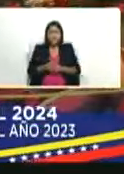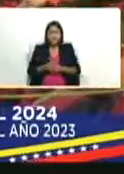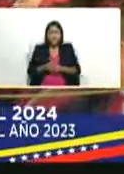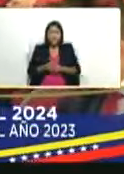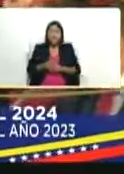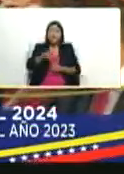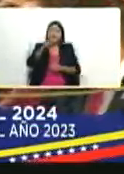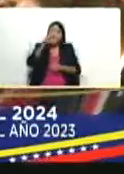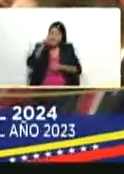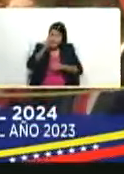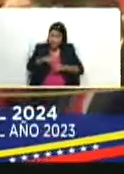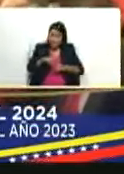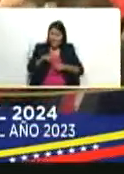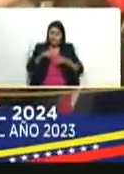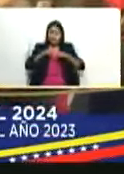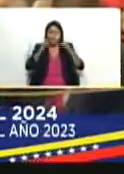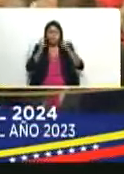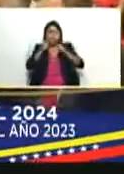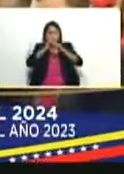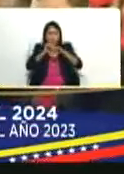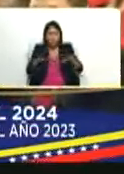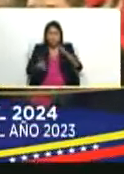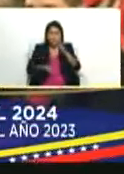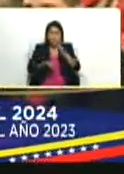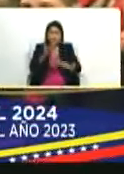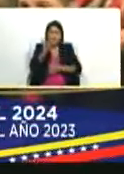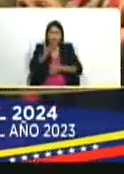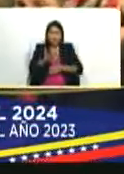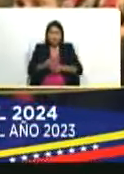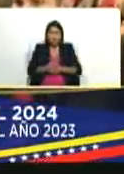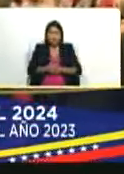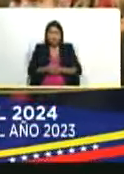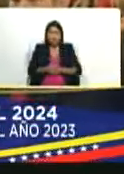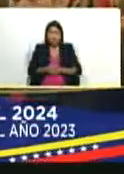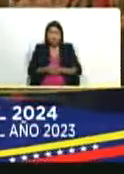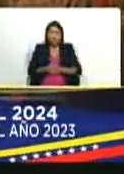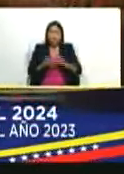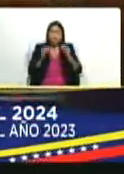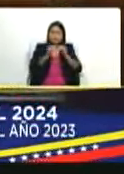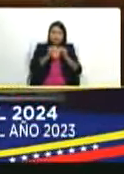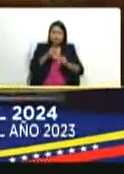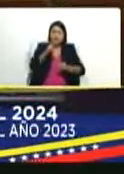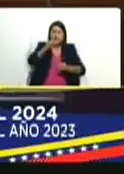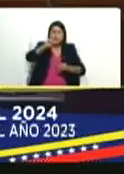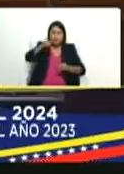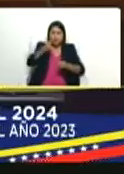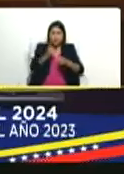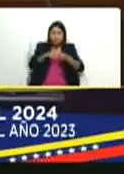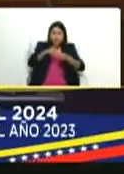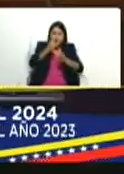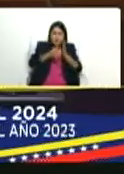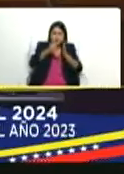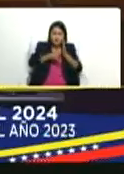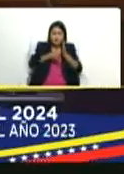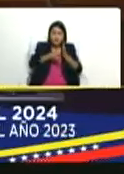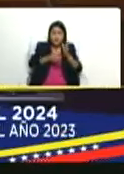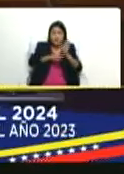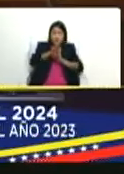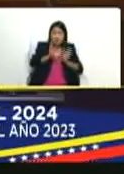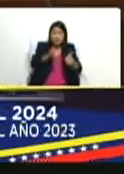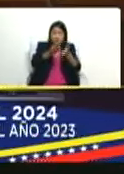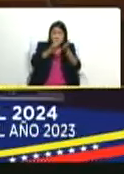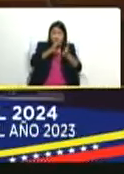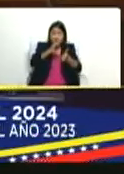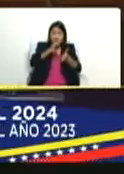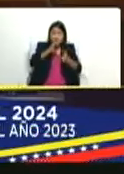A la par de ello, se relanzó la Fundación Gaceta Oficial, ente adscrito al Tribunal Supremo de Justicia, que impulsa el desarrollo del sistema de